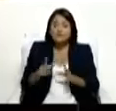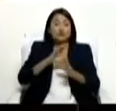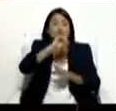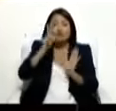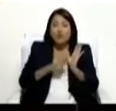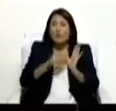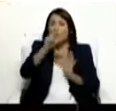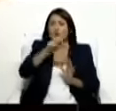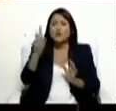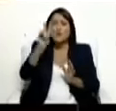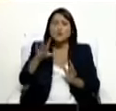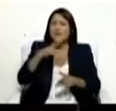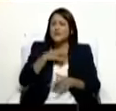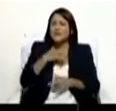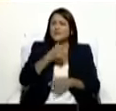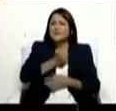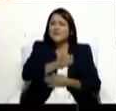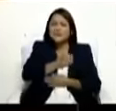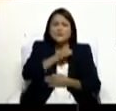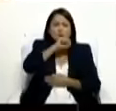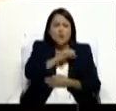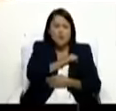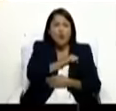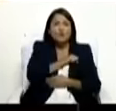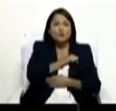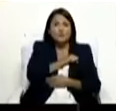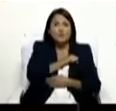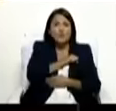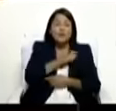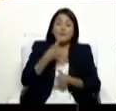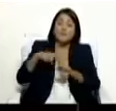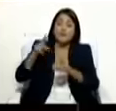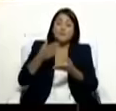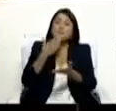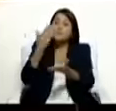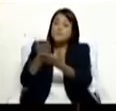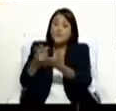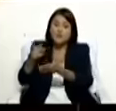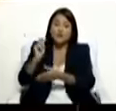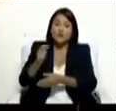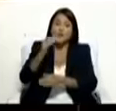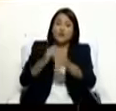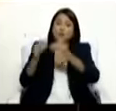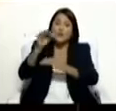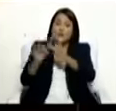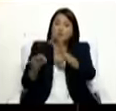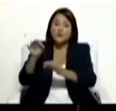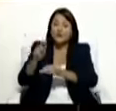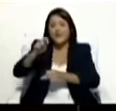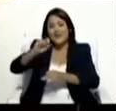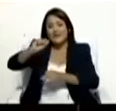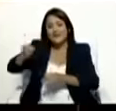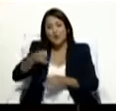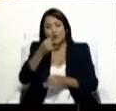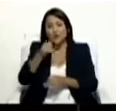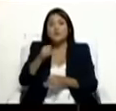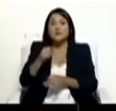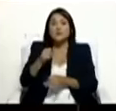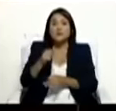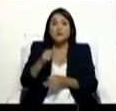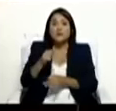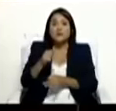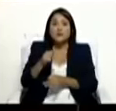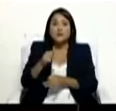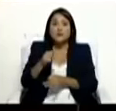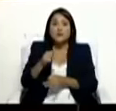Venezuela. Venimos a solicitar un amparo para que el Tribunal Supremo de Justicia, en su sala constitucional,